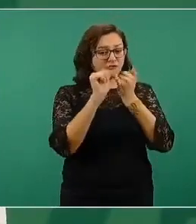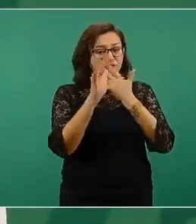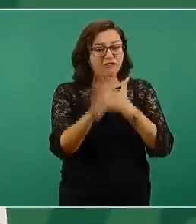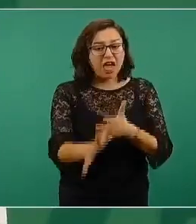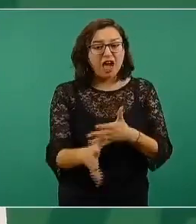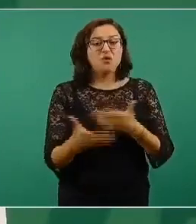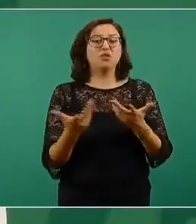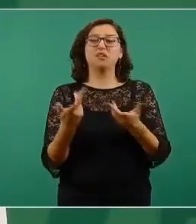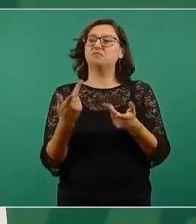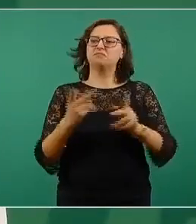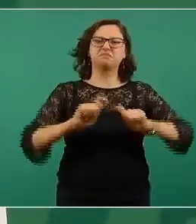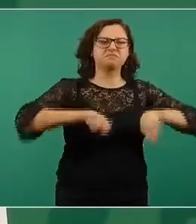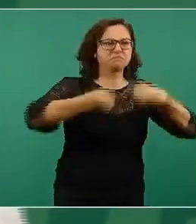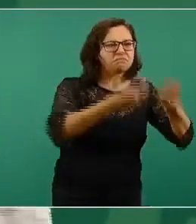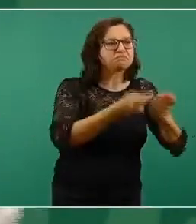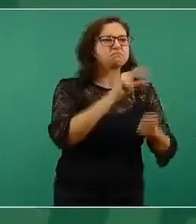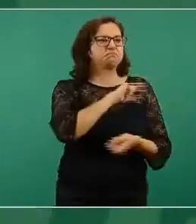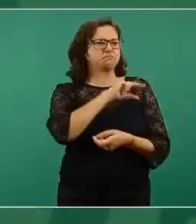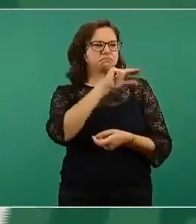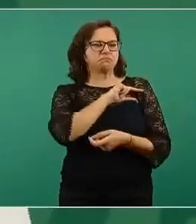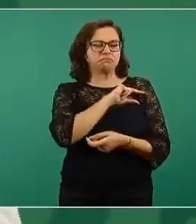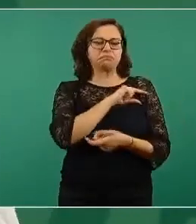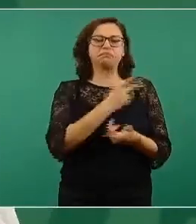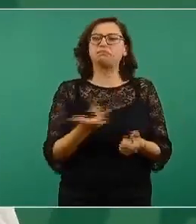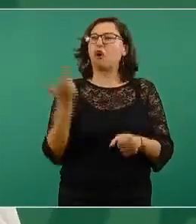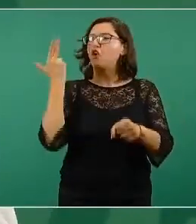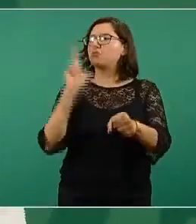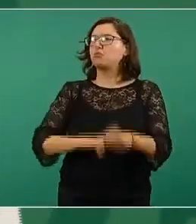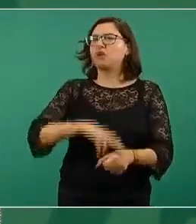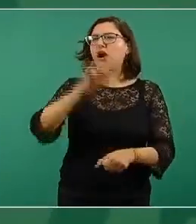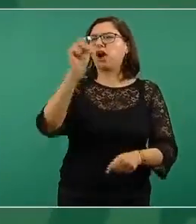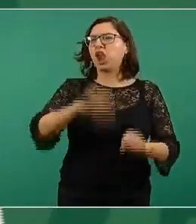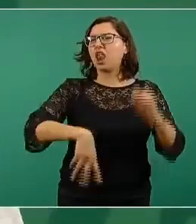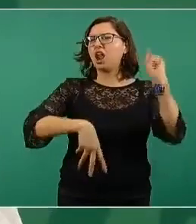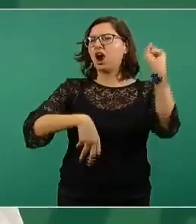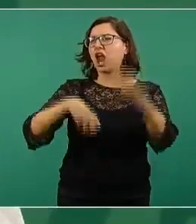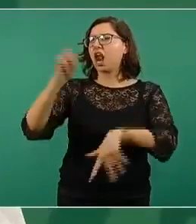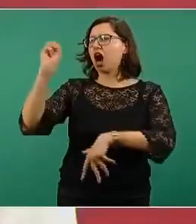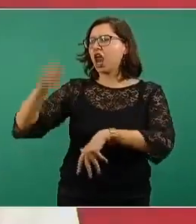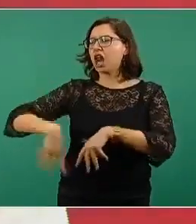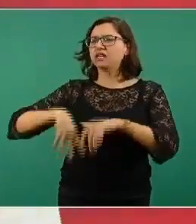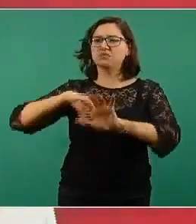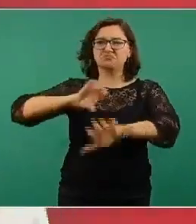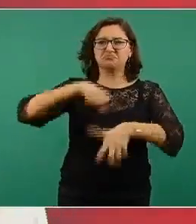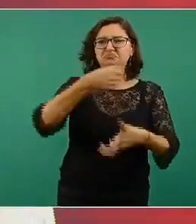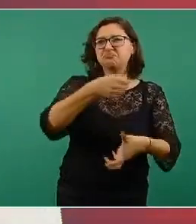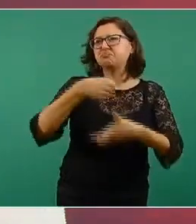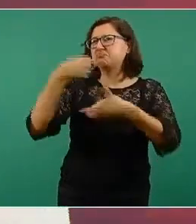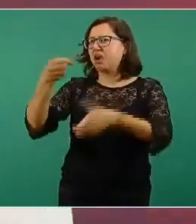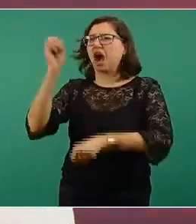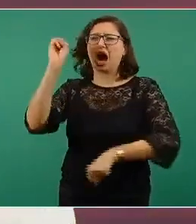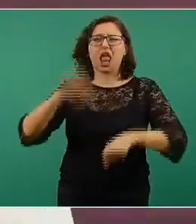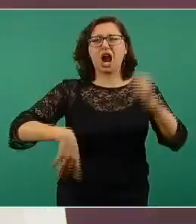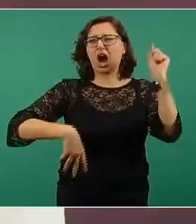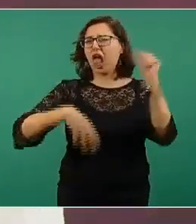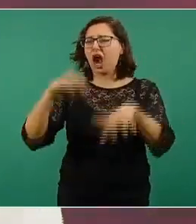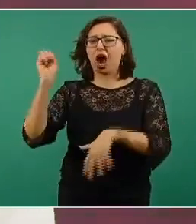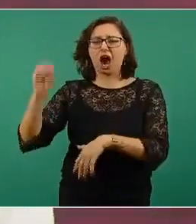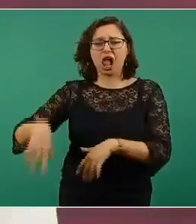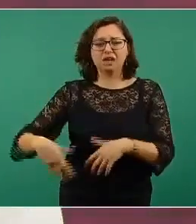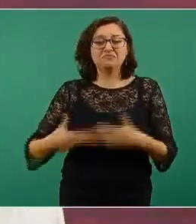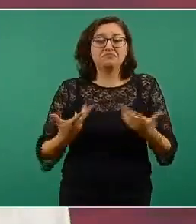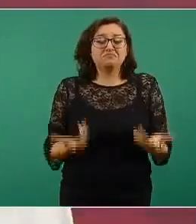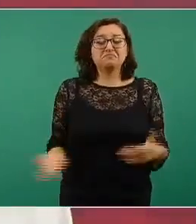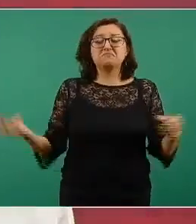habido descapitalización, ha habido hospitales abandonados, ha habido falta de inversión en casi todo, ha habido